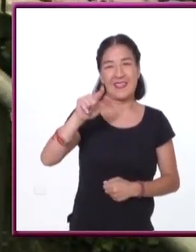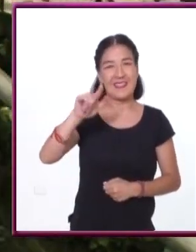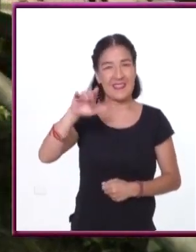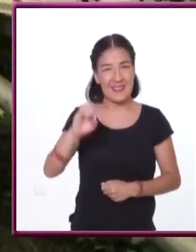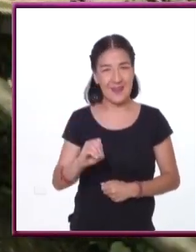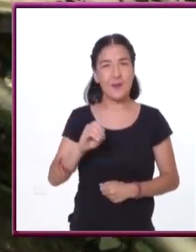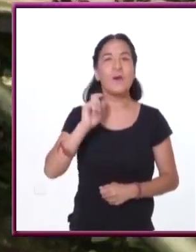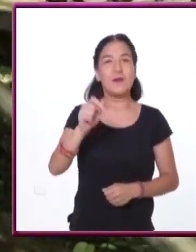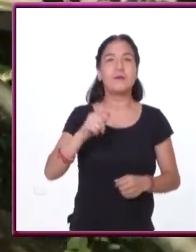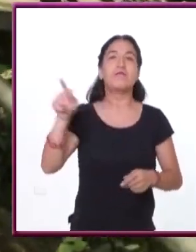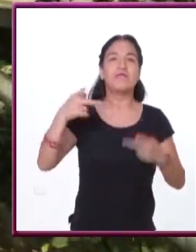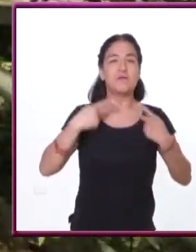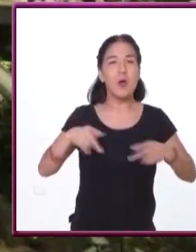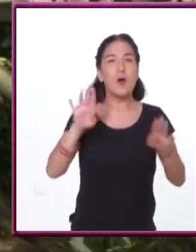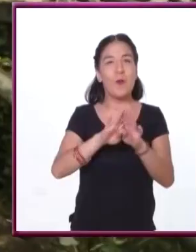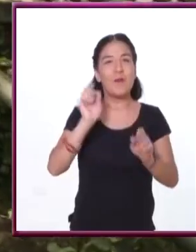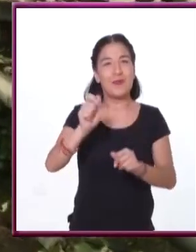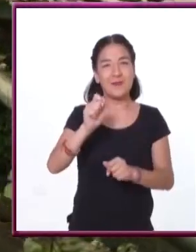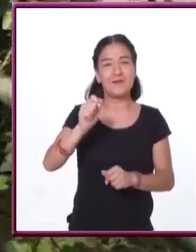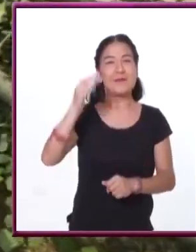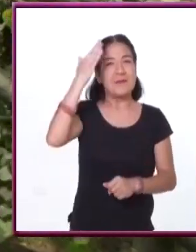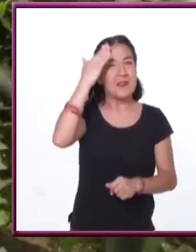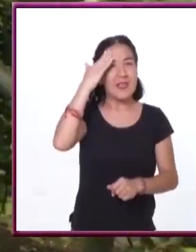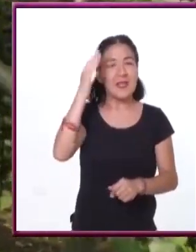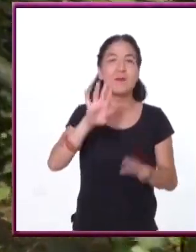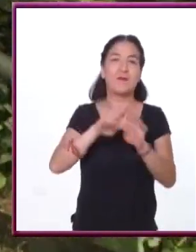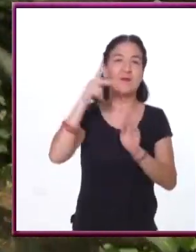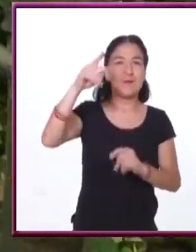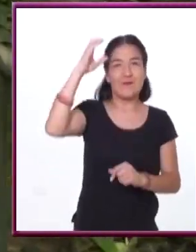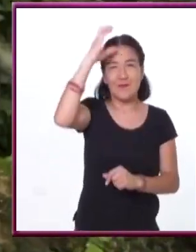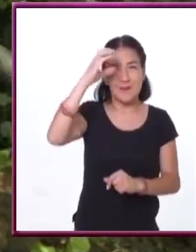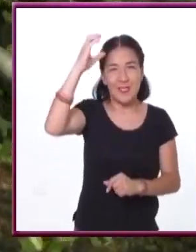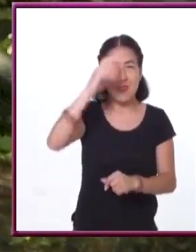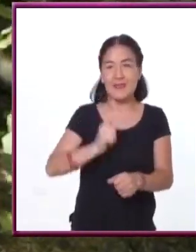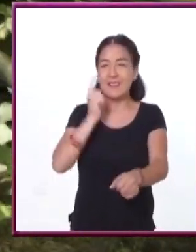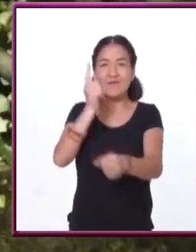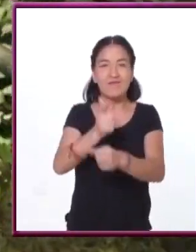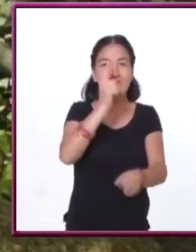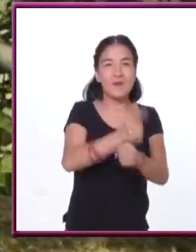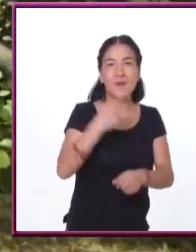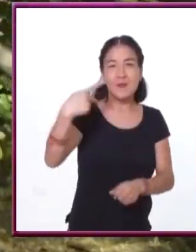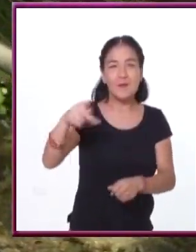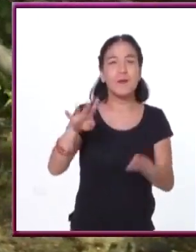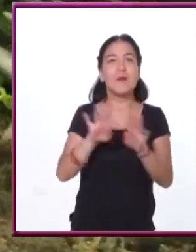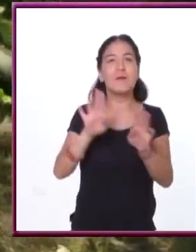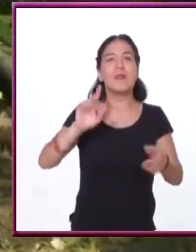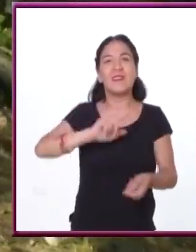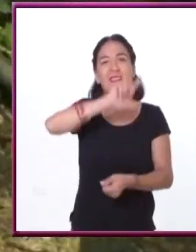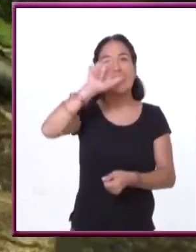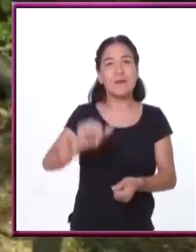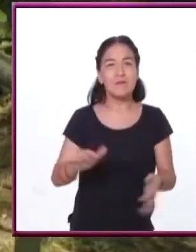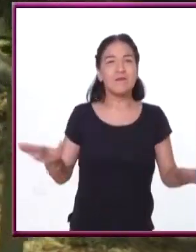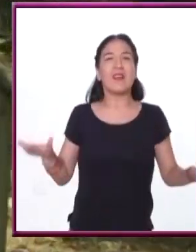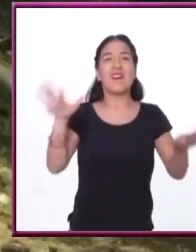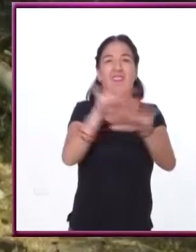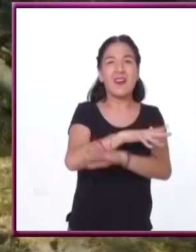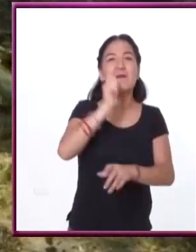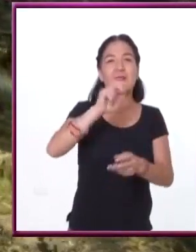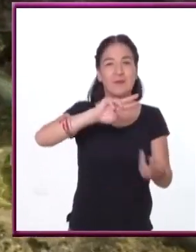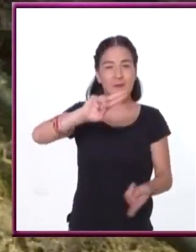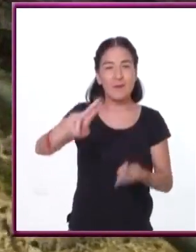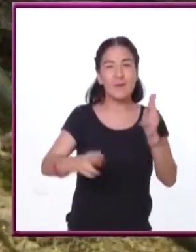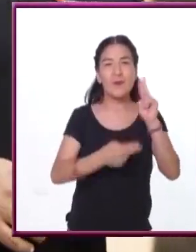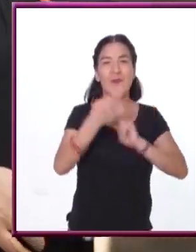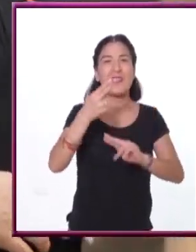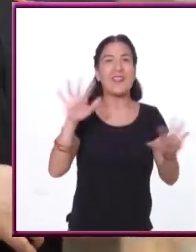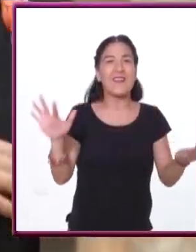Galileo Galilei es un personaje muy notorio en la historia de la ciencia. Sus descubrimientos terminarían cambiando la cosmovisión del